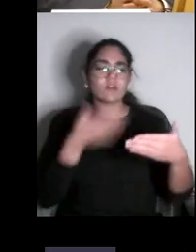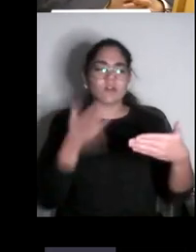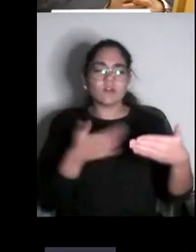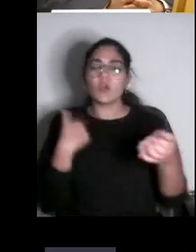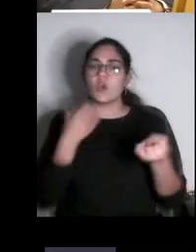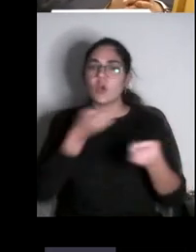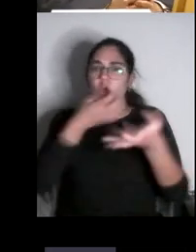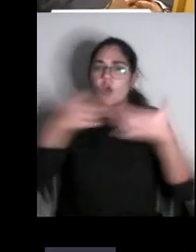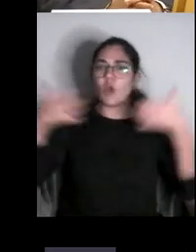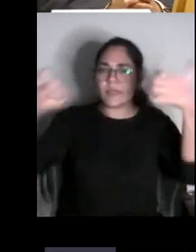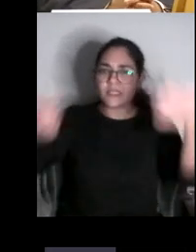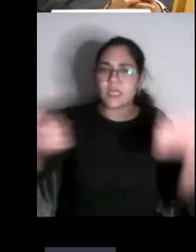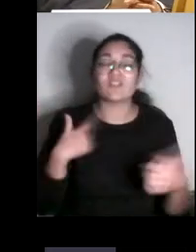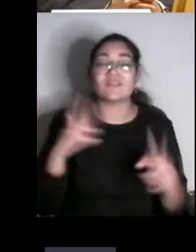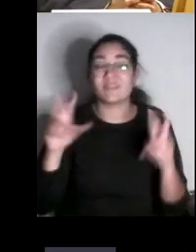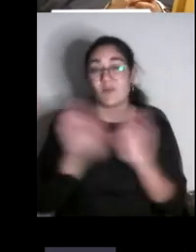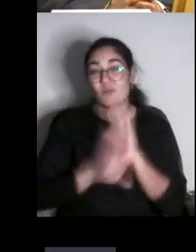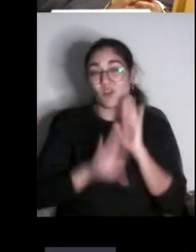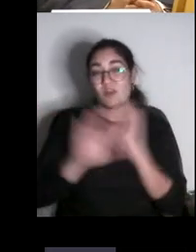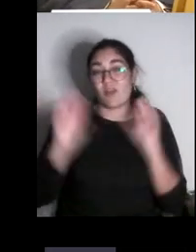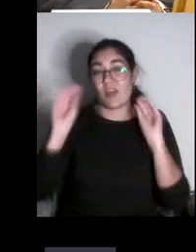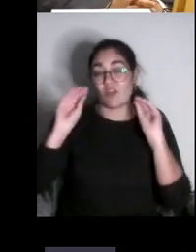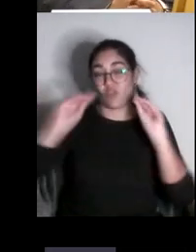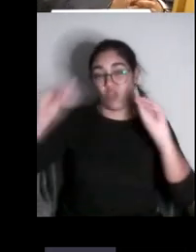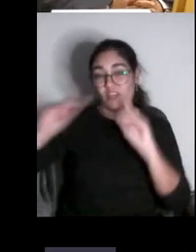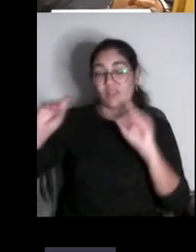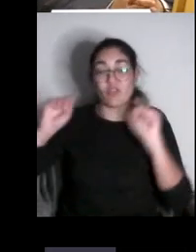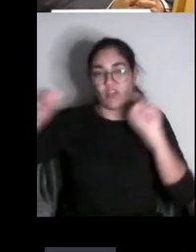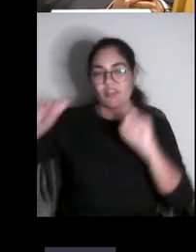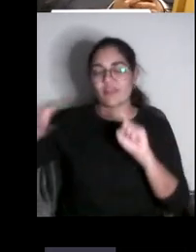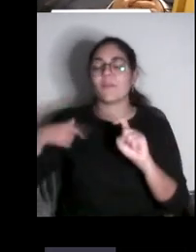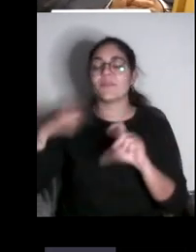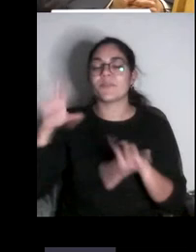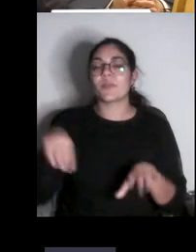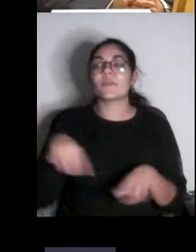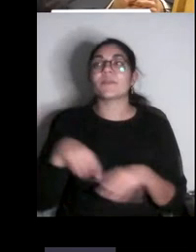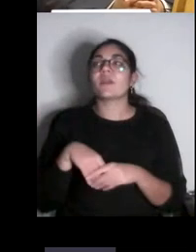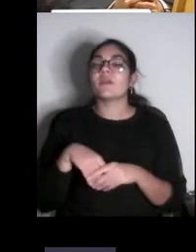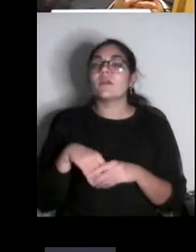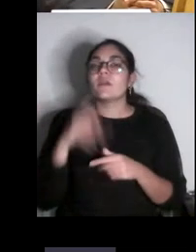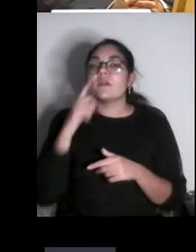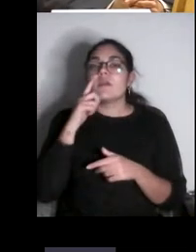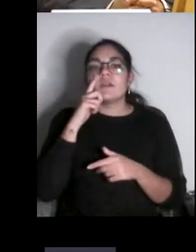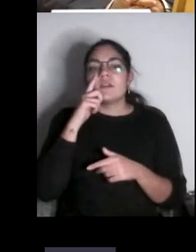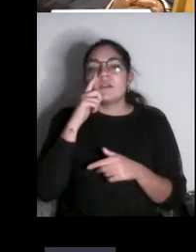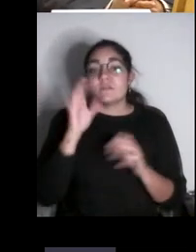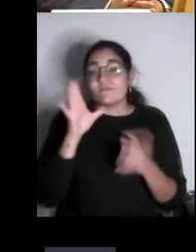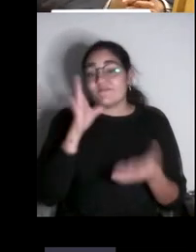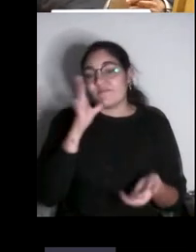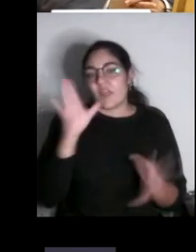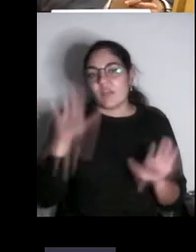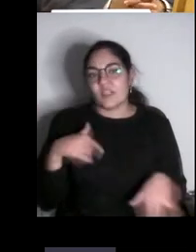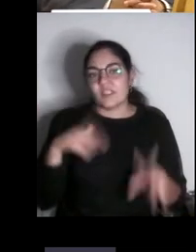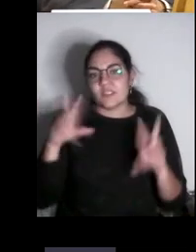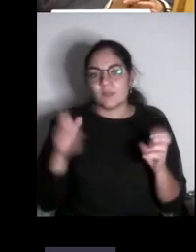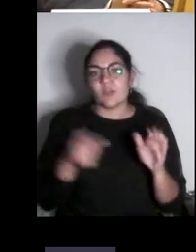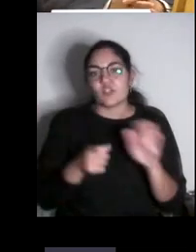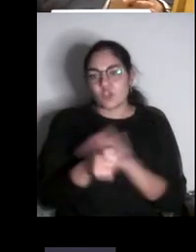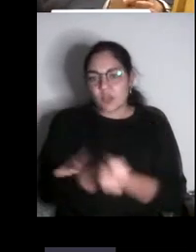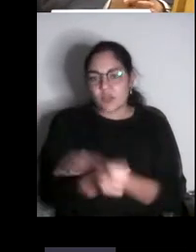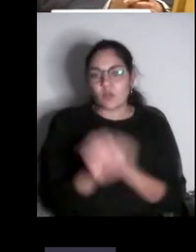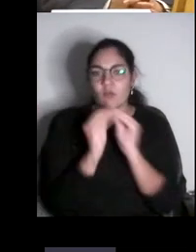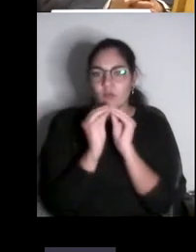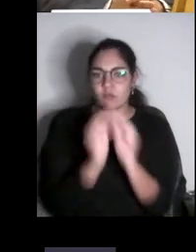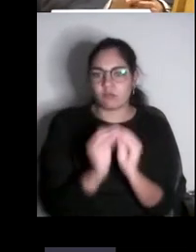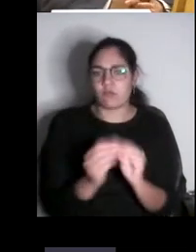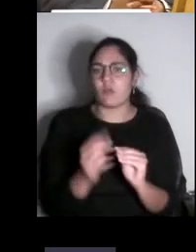hay sobre el programa Docentia. Muchas de ellas tienen que ver con el tiempo que lleva a complementar la solicitud. Se nos ha hecho llegar